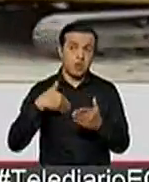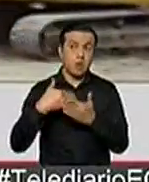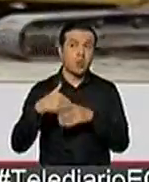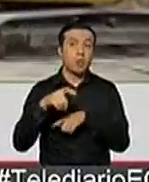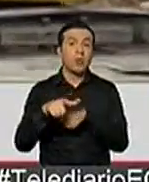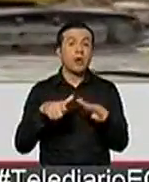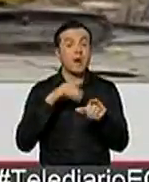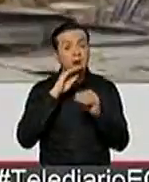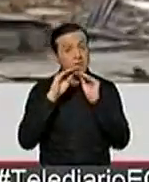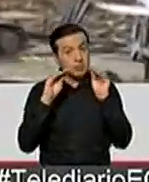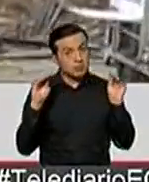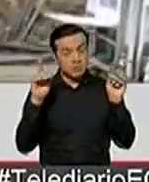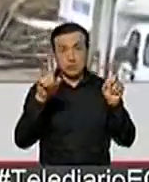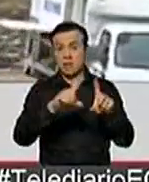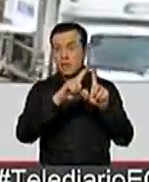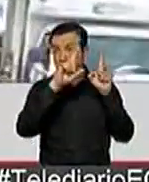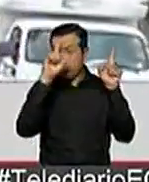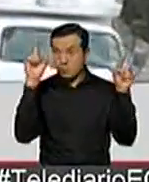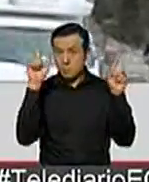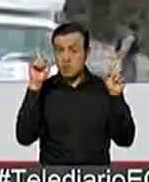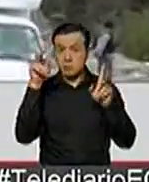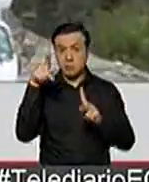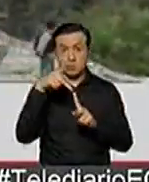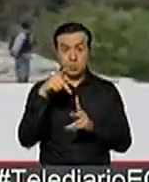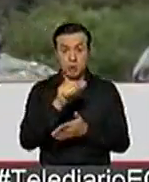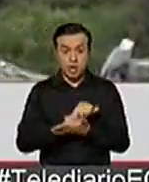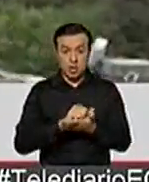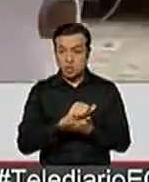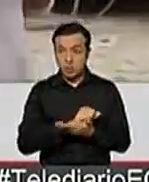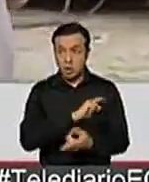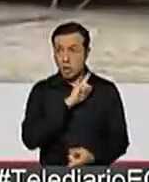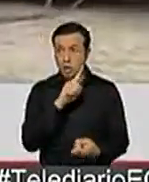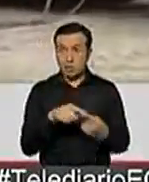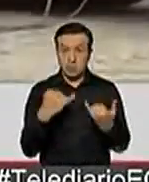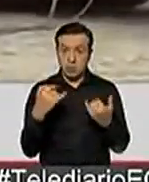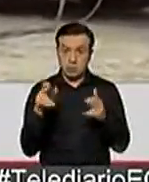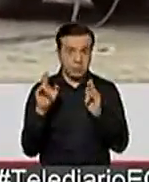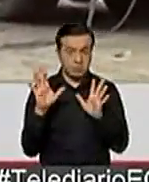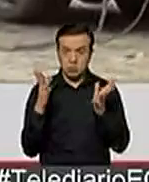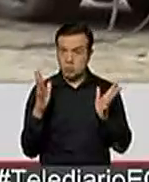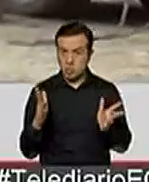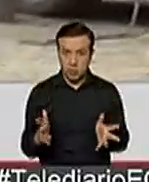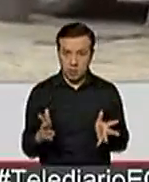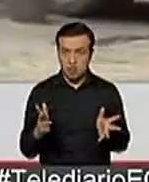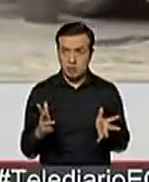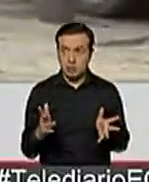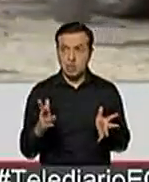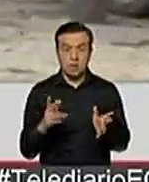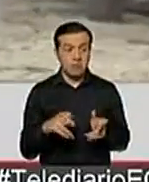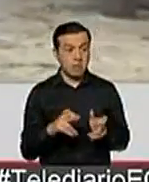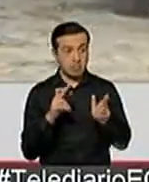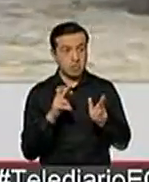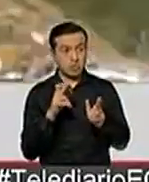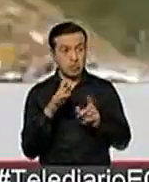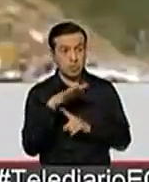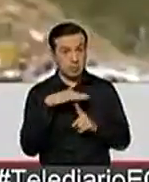e informaron que la empresa asfaltar de la prefectura de Azuay aún no obtiene los permisos de emplazamiento ni la licencia ambiental. O por lo menos que